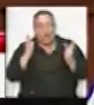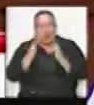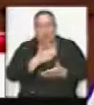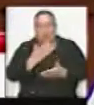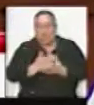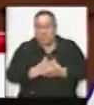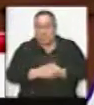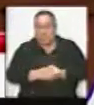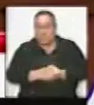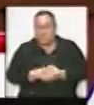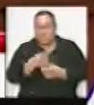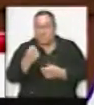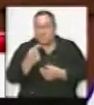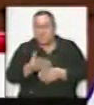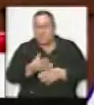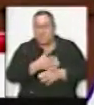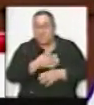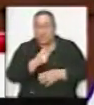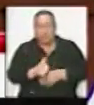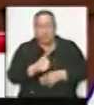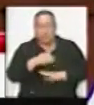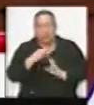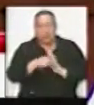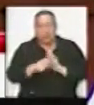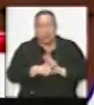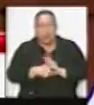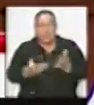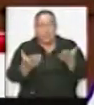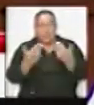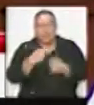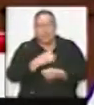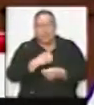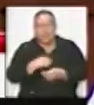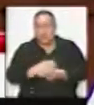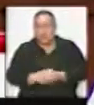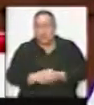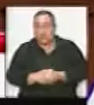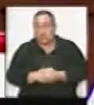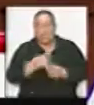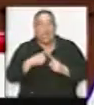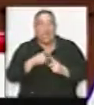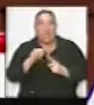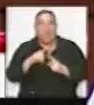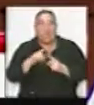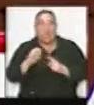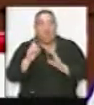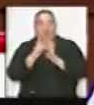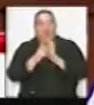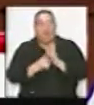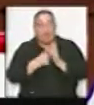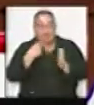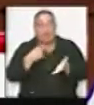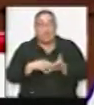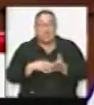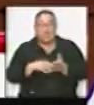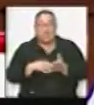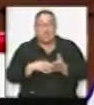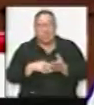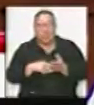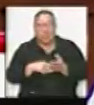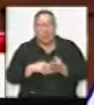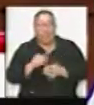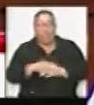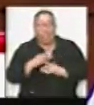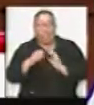problema. Entiendo que el problema viene del propio proyecto de ley que nos viene del Ejecutivo, porque el título mismo del dictamen plantea recaído